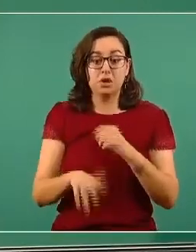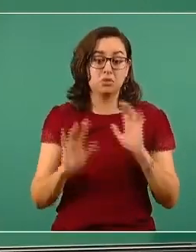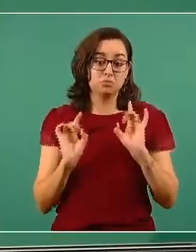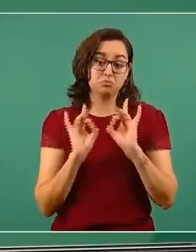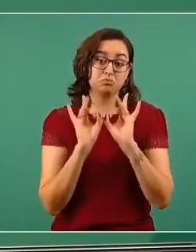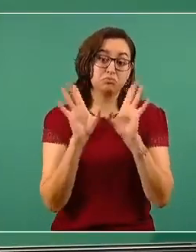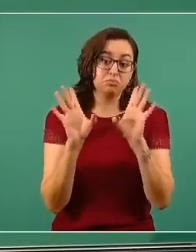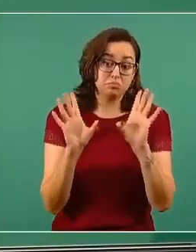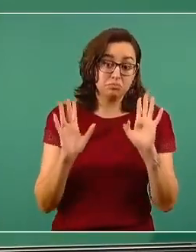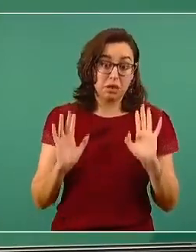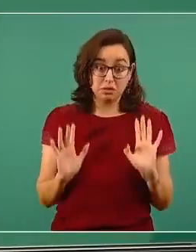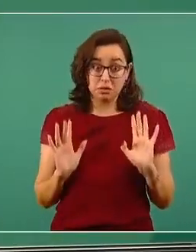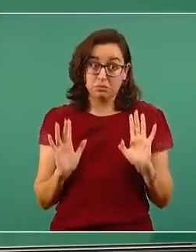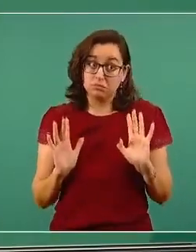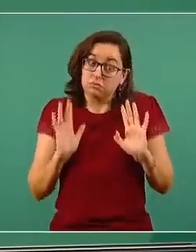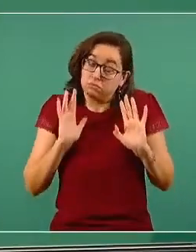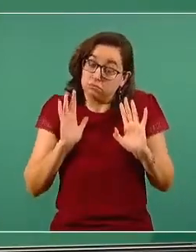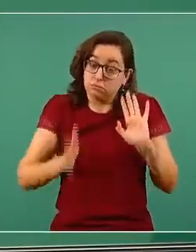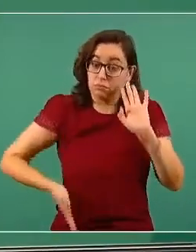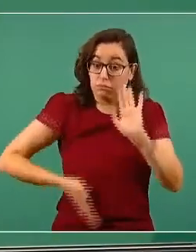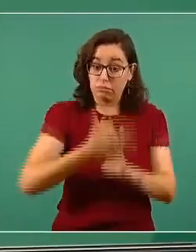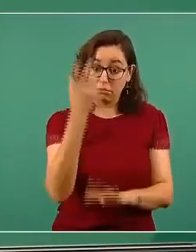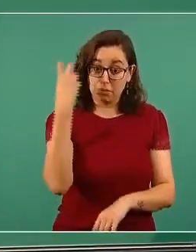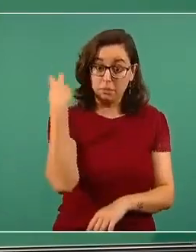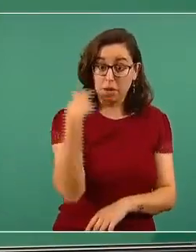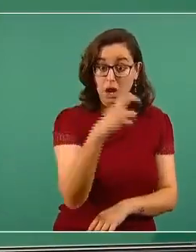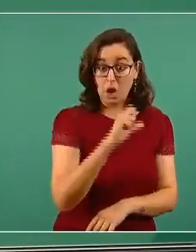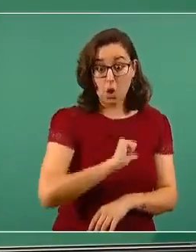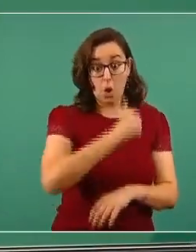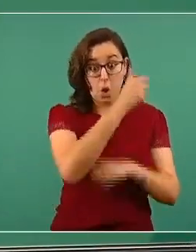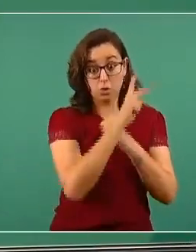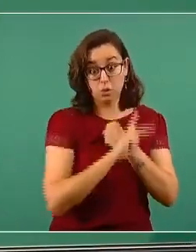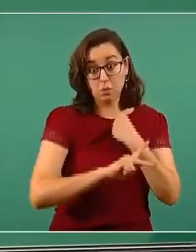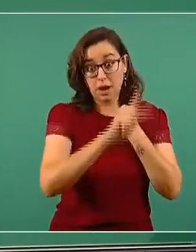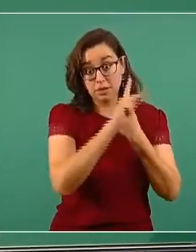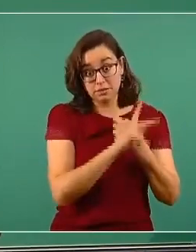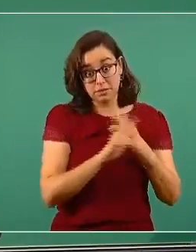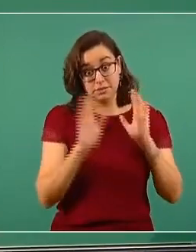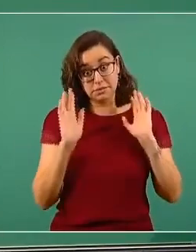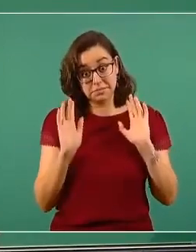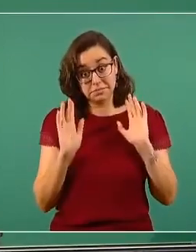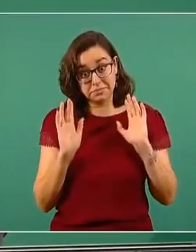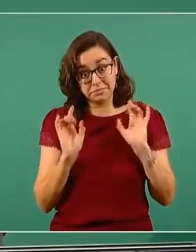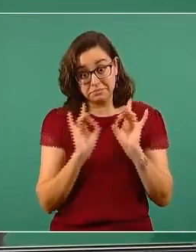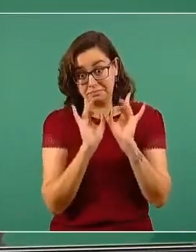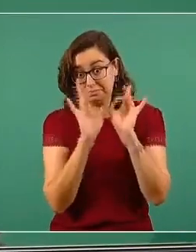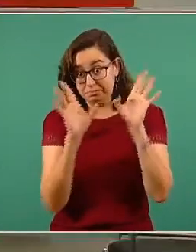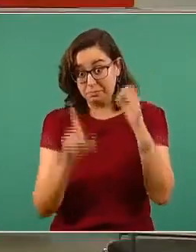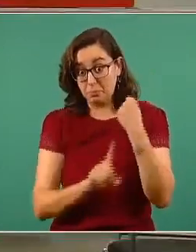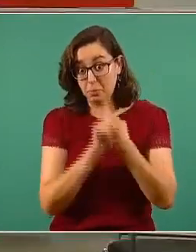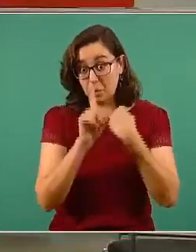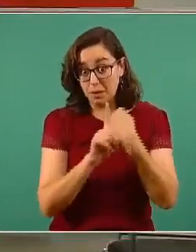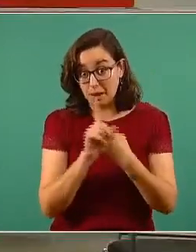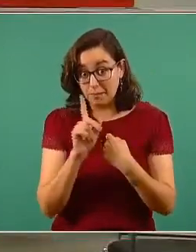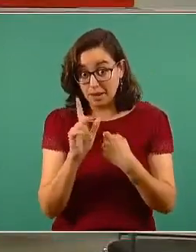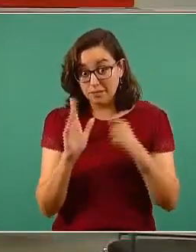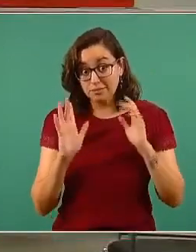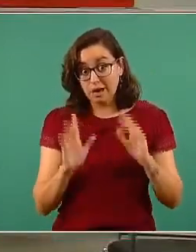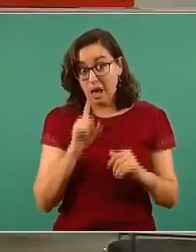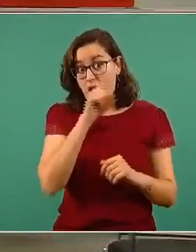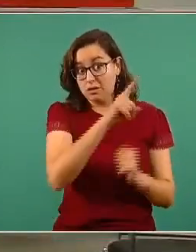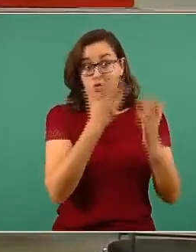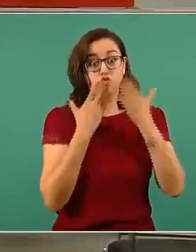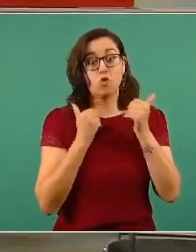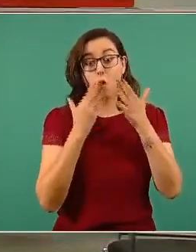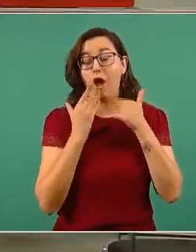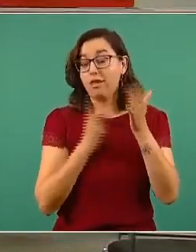prevista que pudiera ocurrirle cuando se vacuna en un país que no es, en el cual tiene derechos